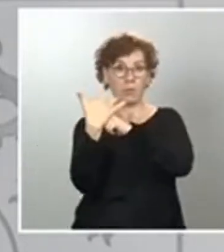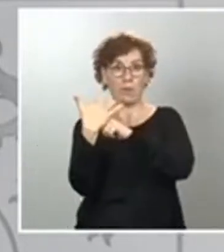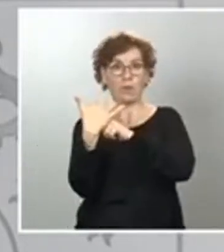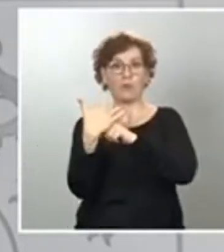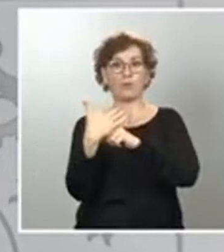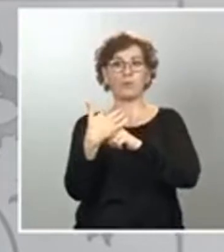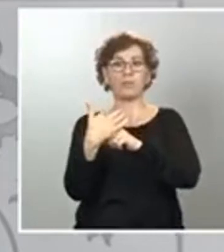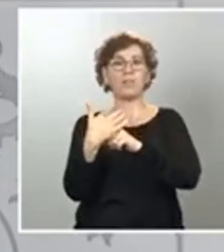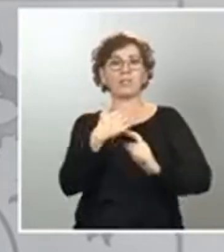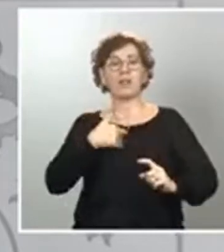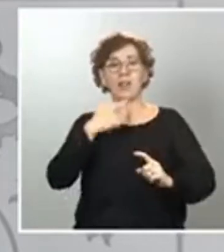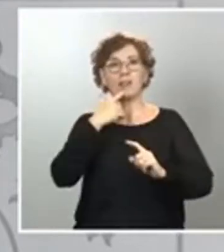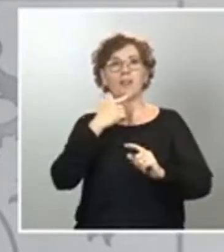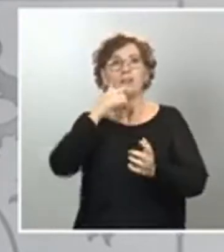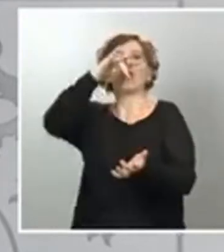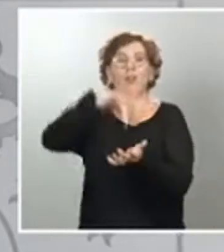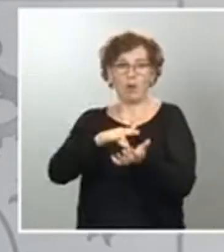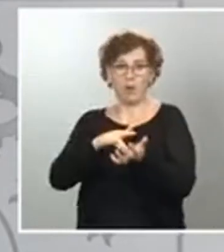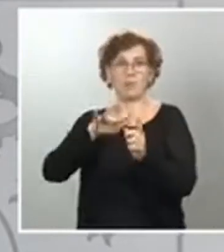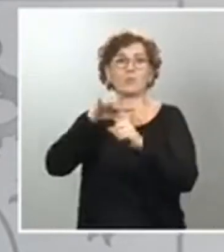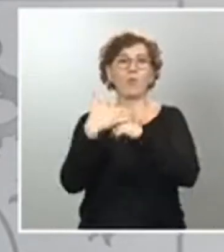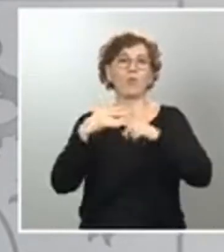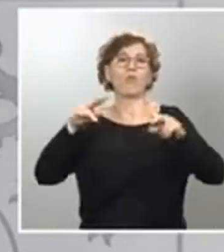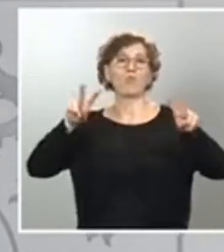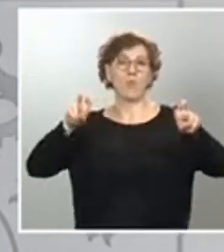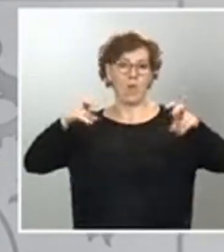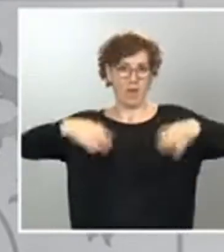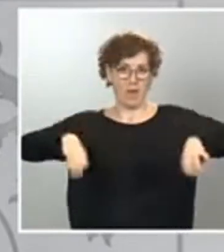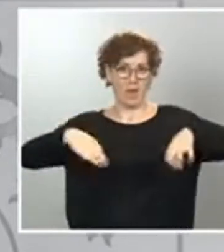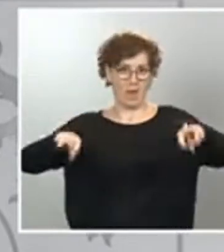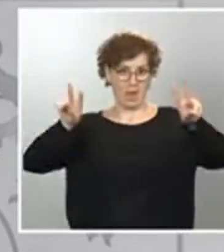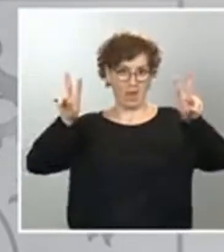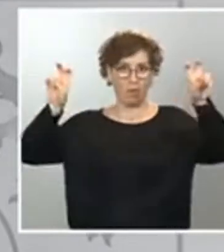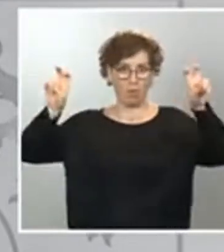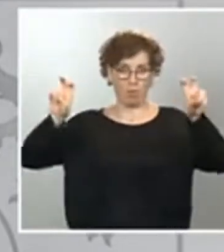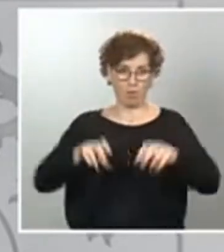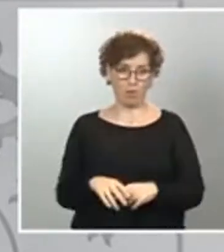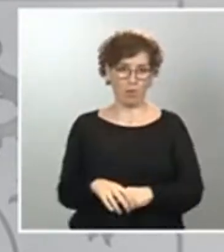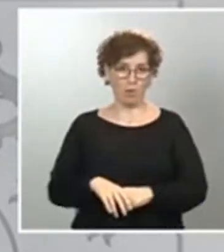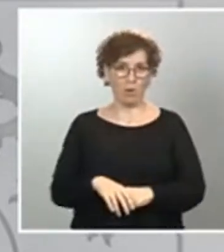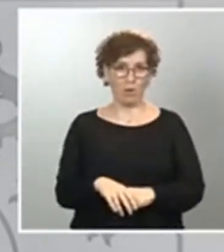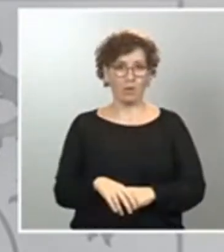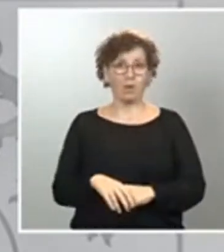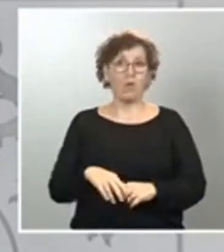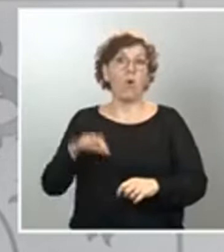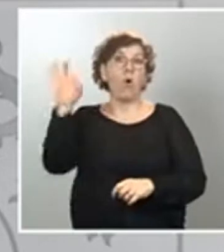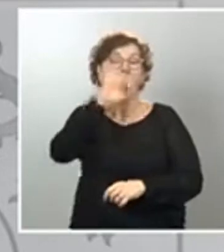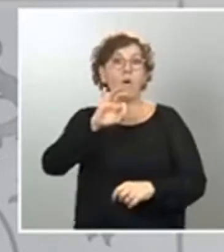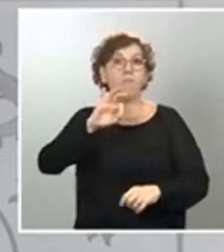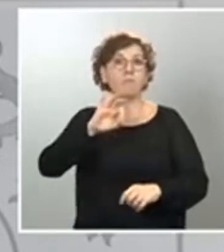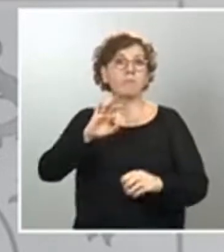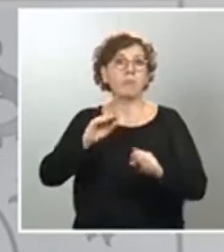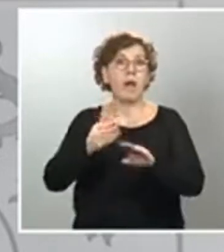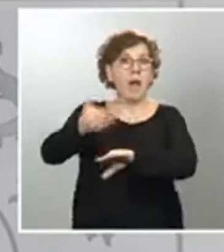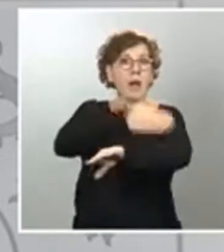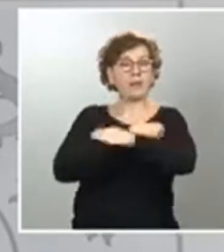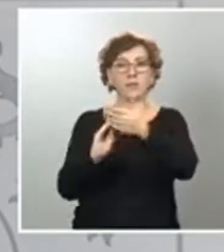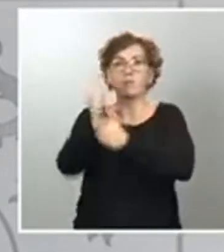normalidad. En tanto llega, lógicamente, como he dicho al principio de mi intervención, la vacuna o el remedio que extinga el